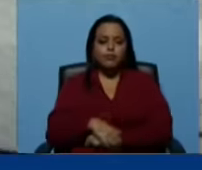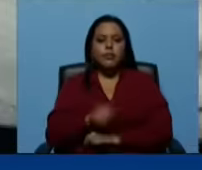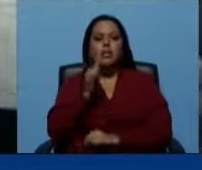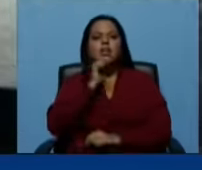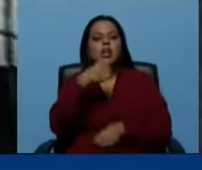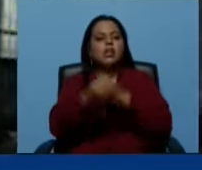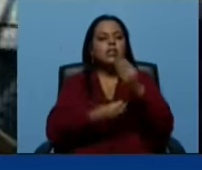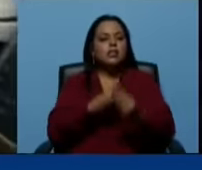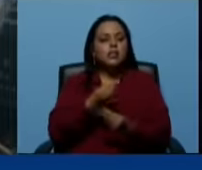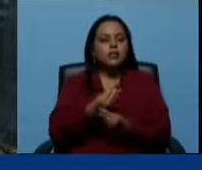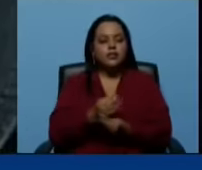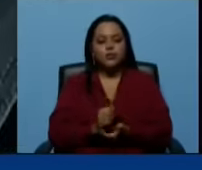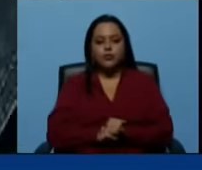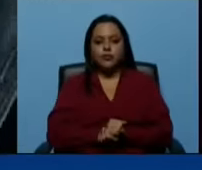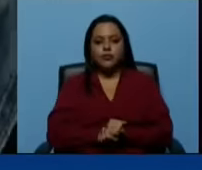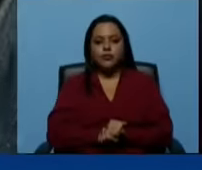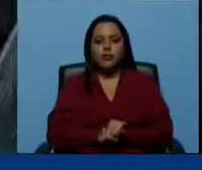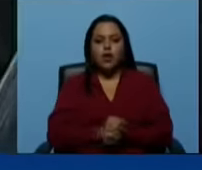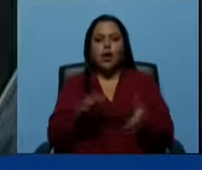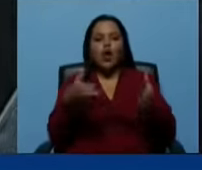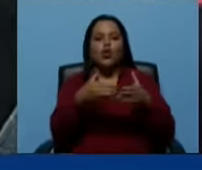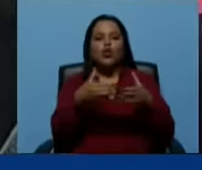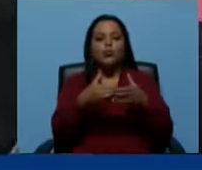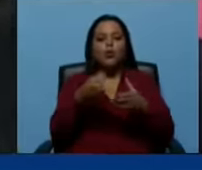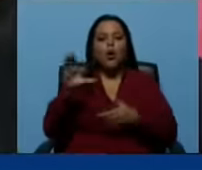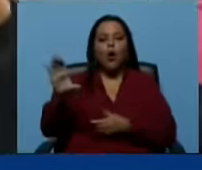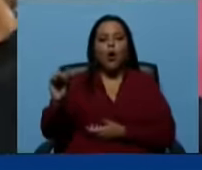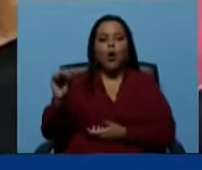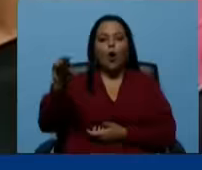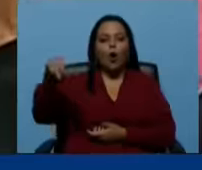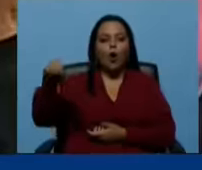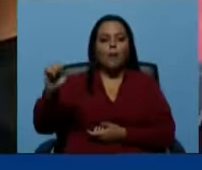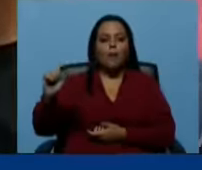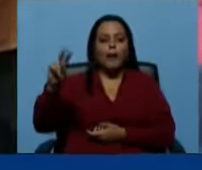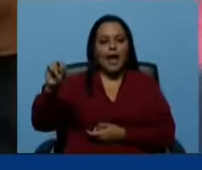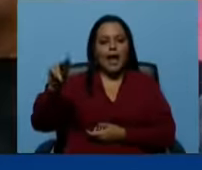lo hicieron? Los comanditos terroristas.